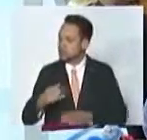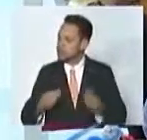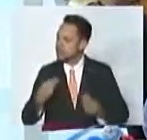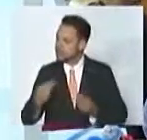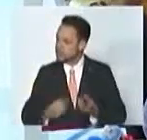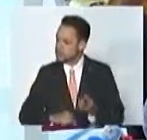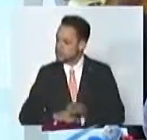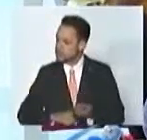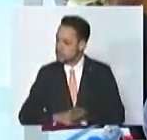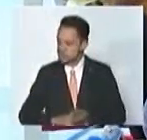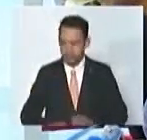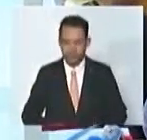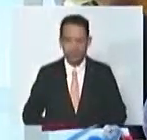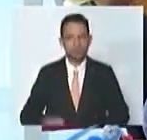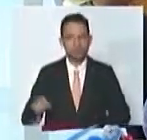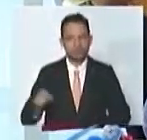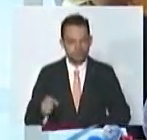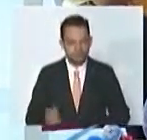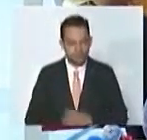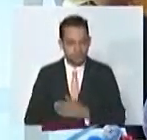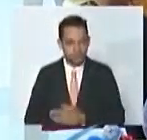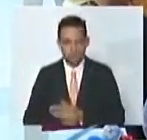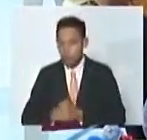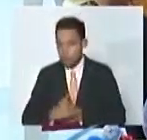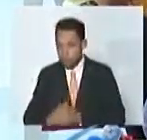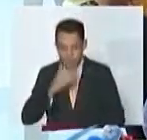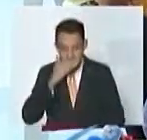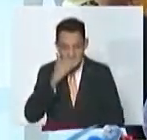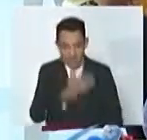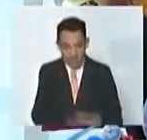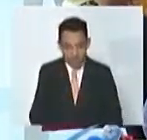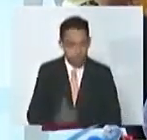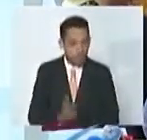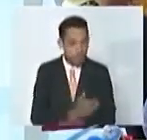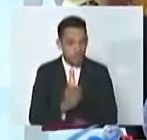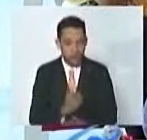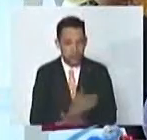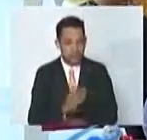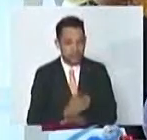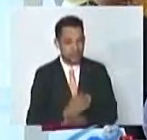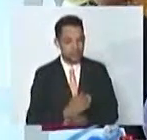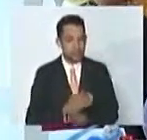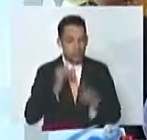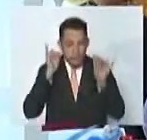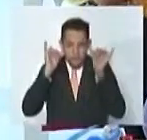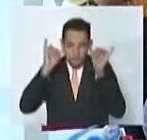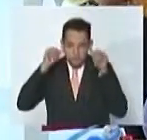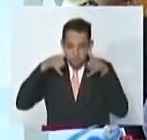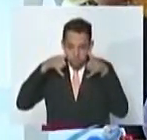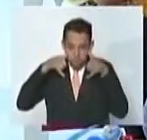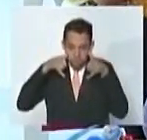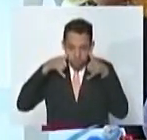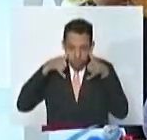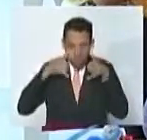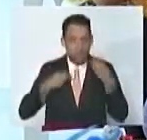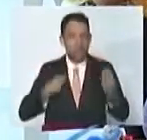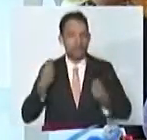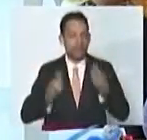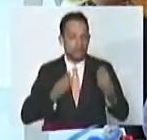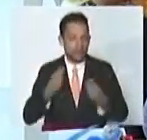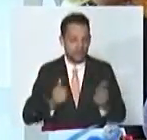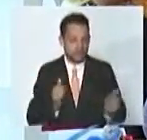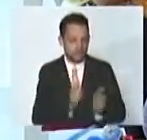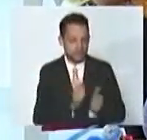Doctor, cuando existen ya dificultades auditivas grandes, ¿cierto? Entonces ya tenemos que recurrir